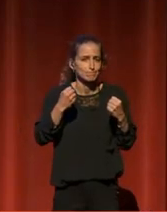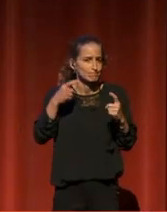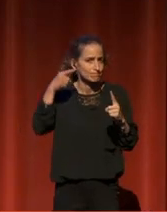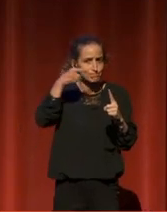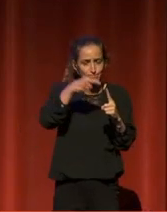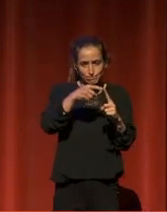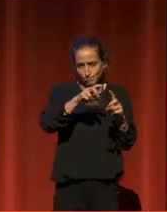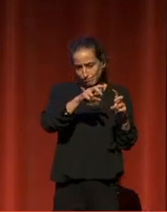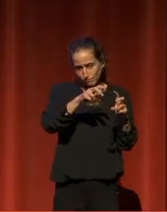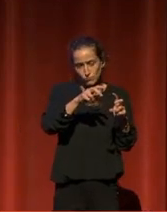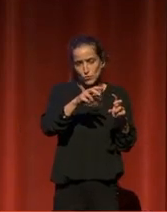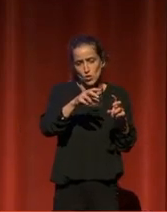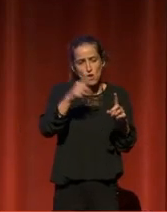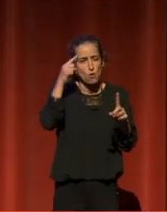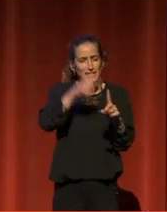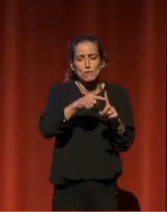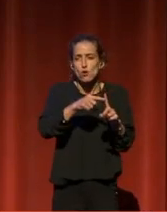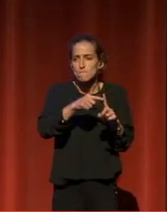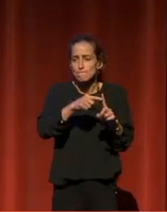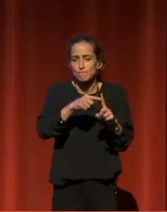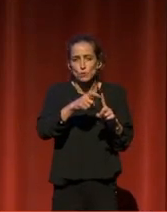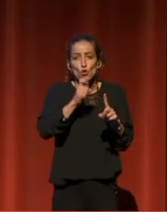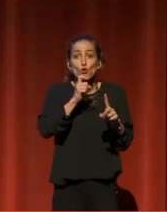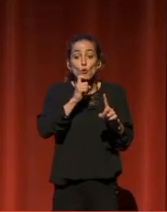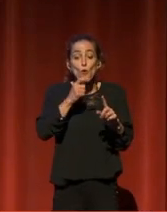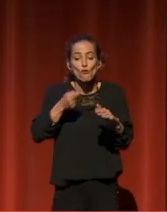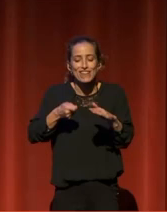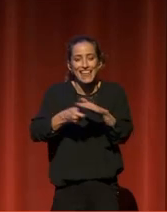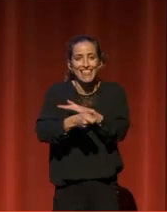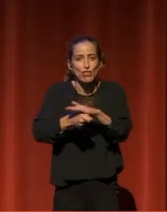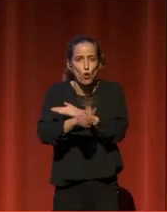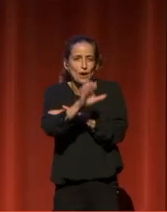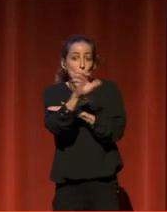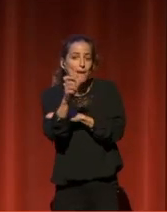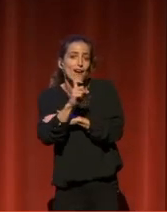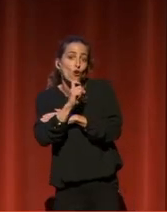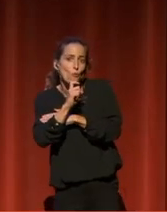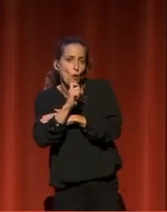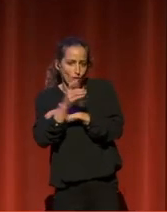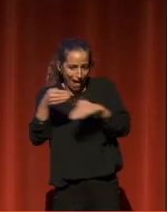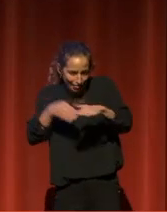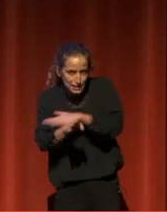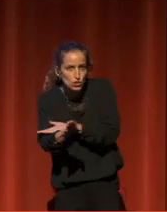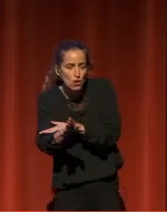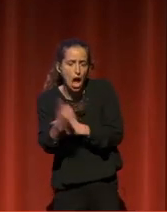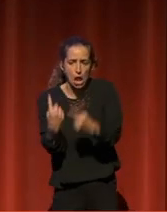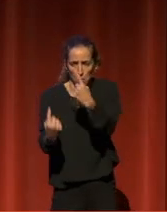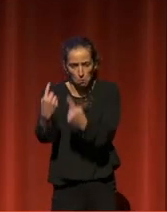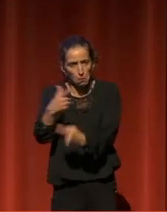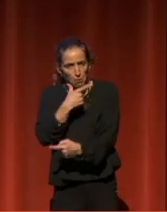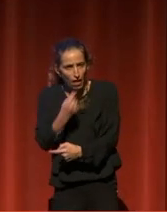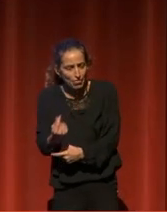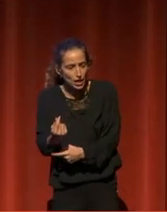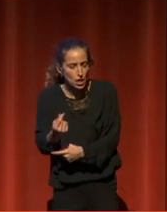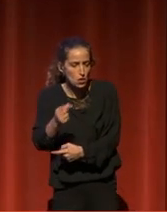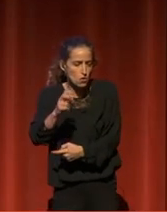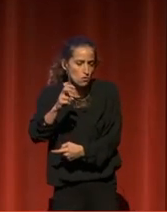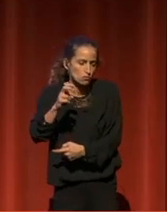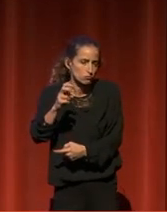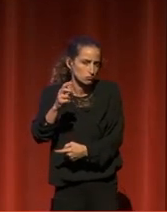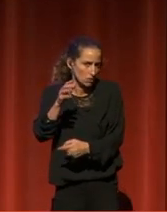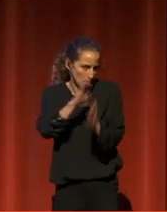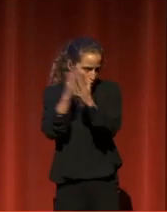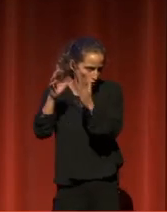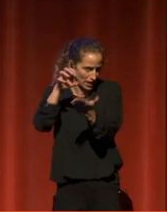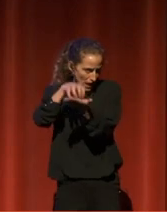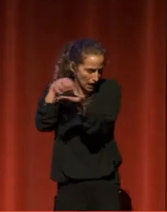sobre cómo pueden acceder la financiación europea algunas son fáciles lo pod hacer como biblioteca individual